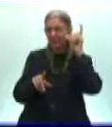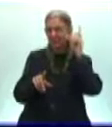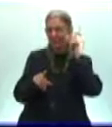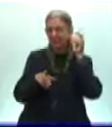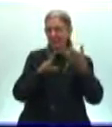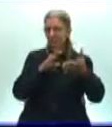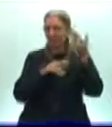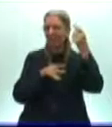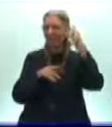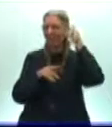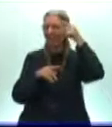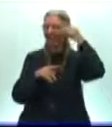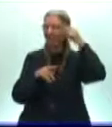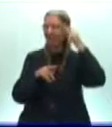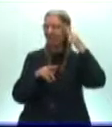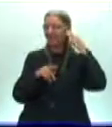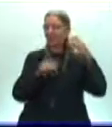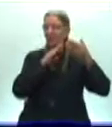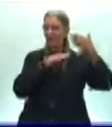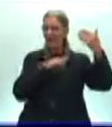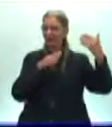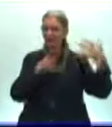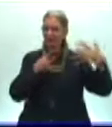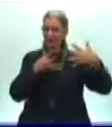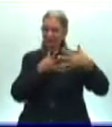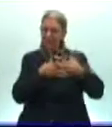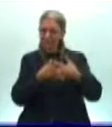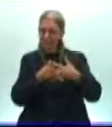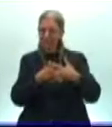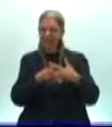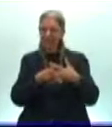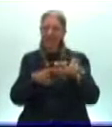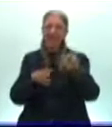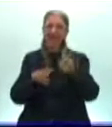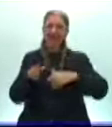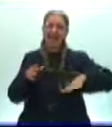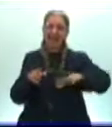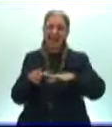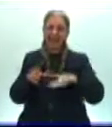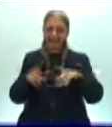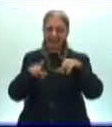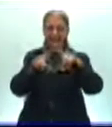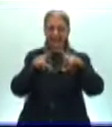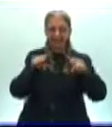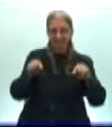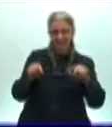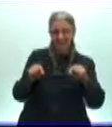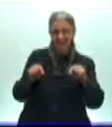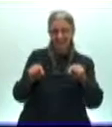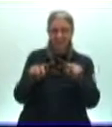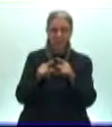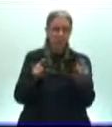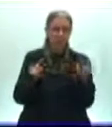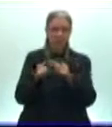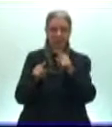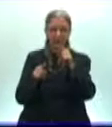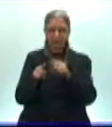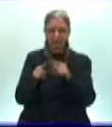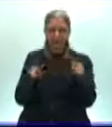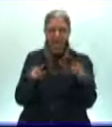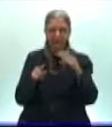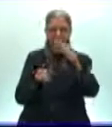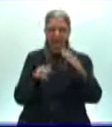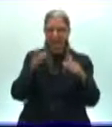antigüedad. Estableció la relación entre el área de un triángulo y la longitud de sus lados. Observen que esa P es